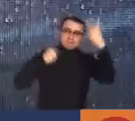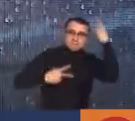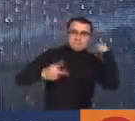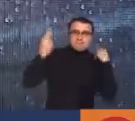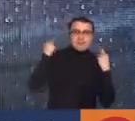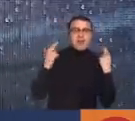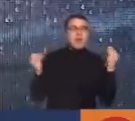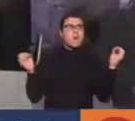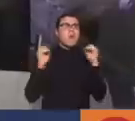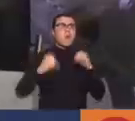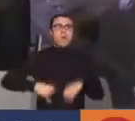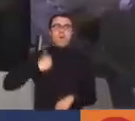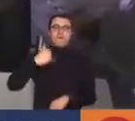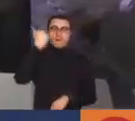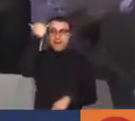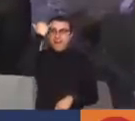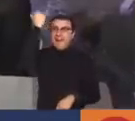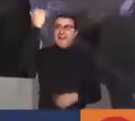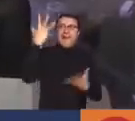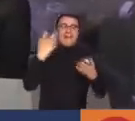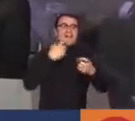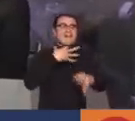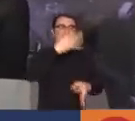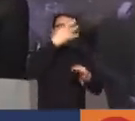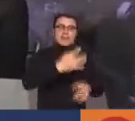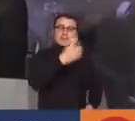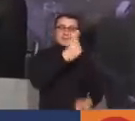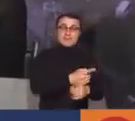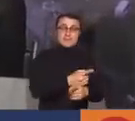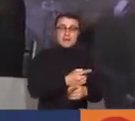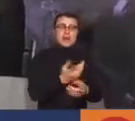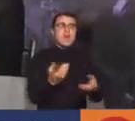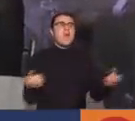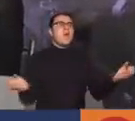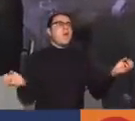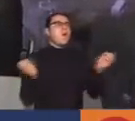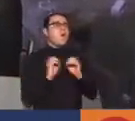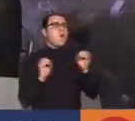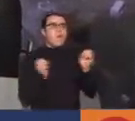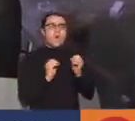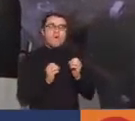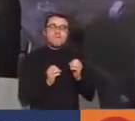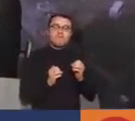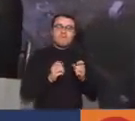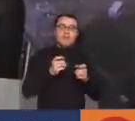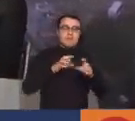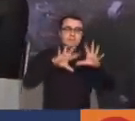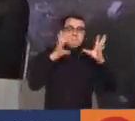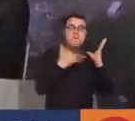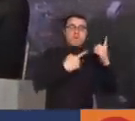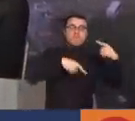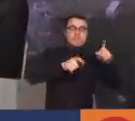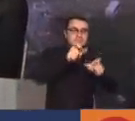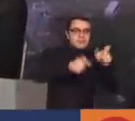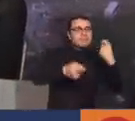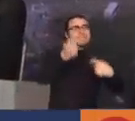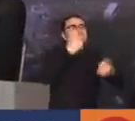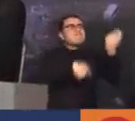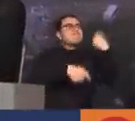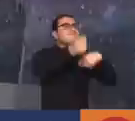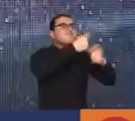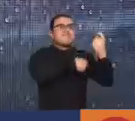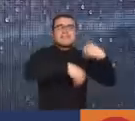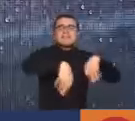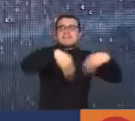que quisiera alguna idea brillante volverla realidad, no llega al mundo de la economía popular.